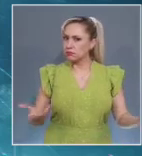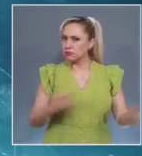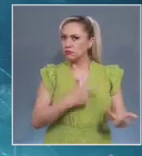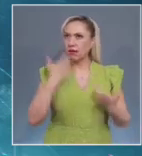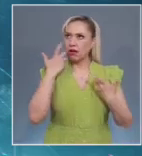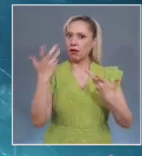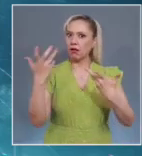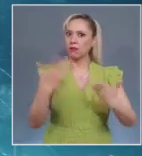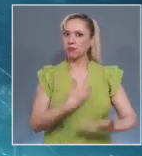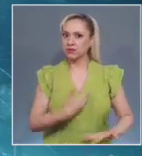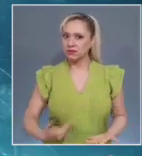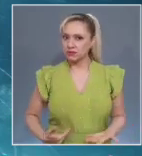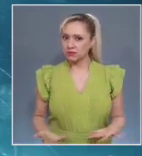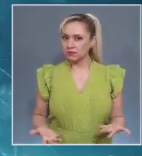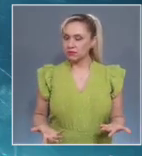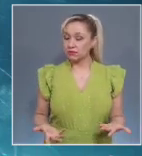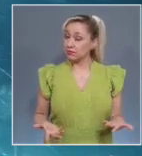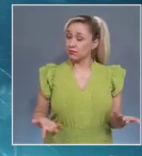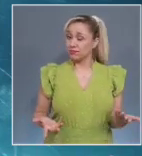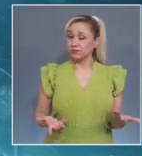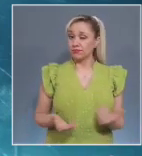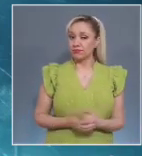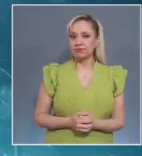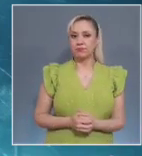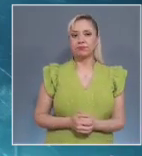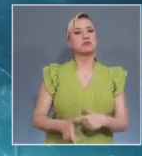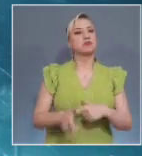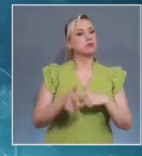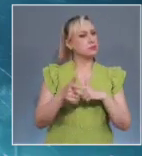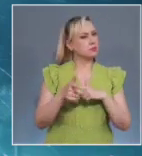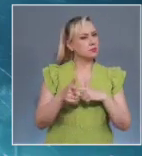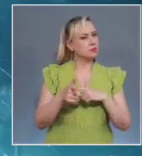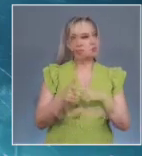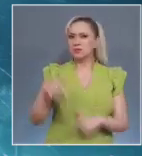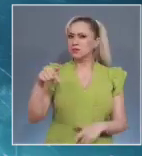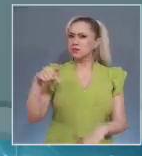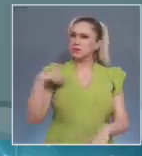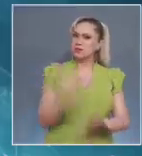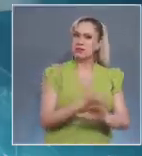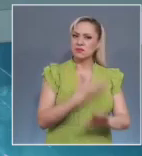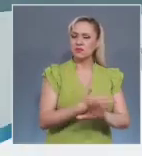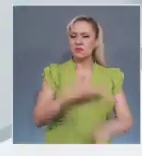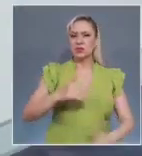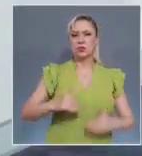Condenan ataques contra la Suprema Corte que afectan su independencia judicial.